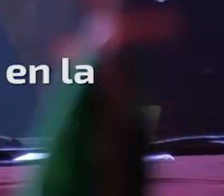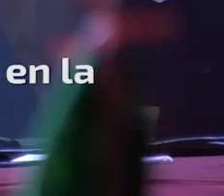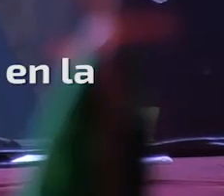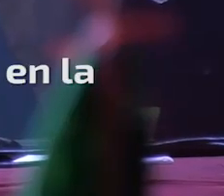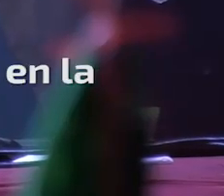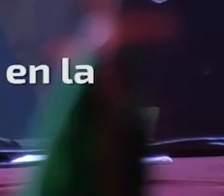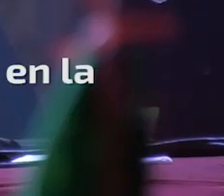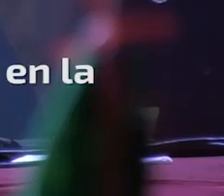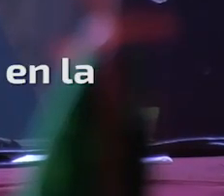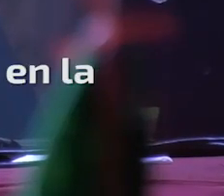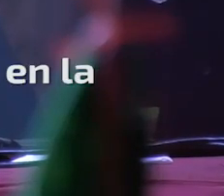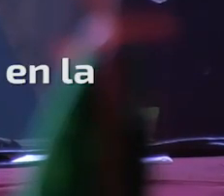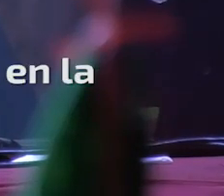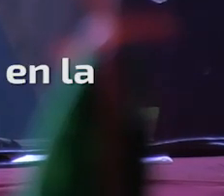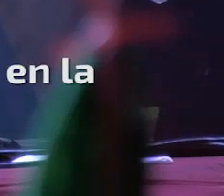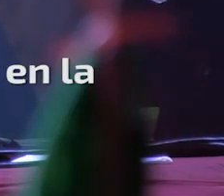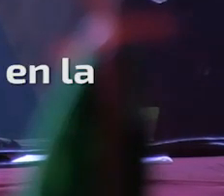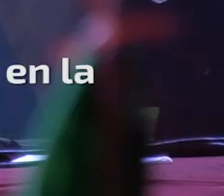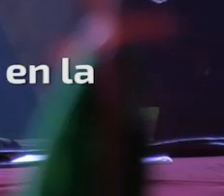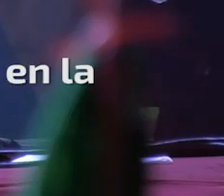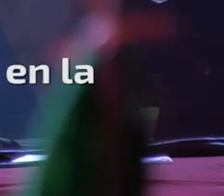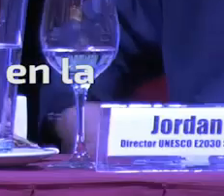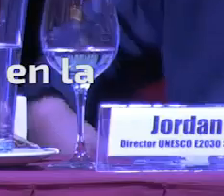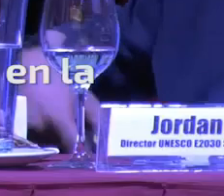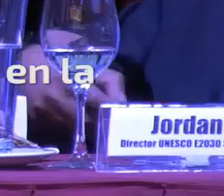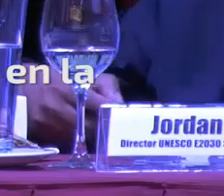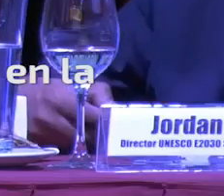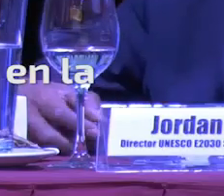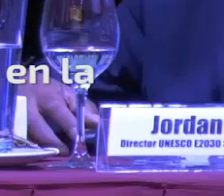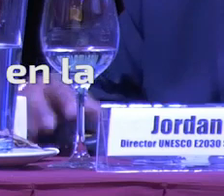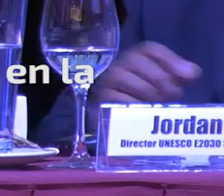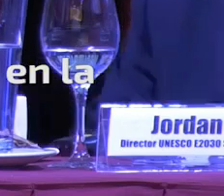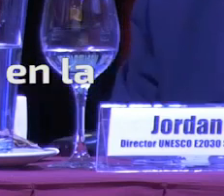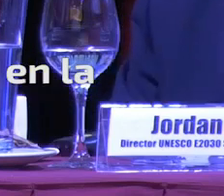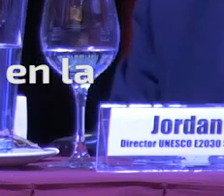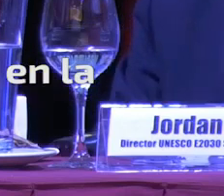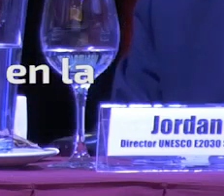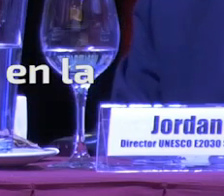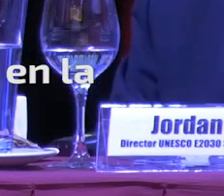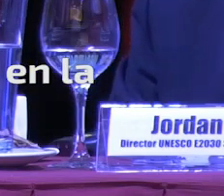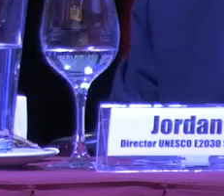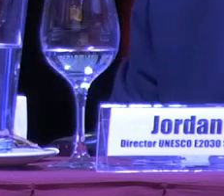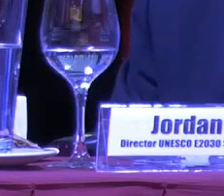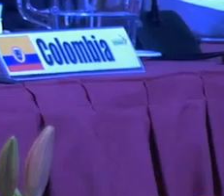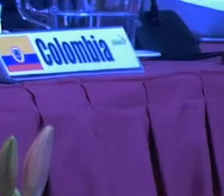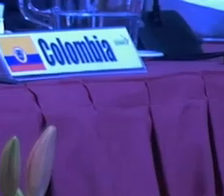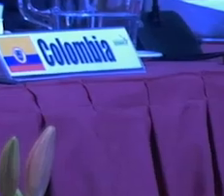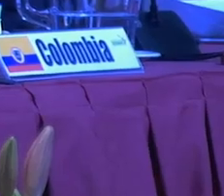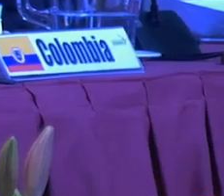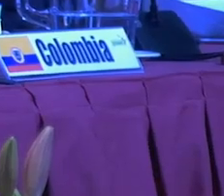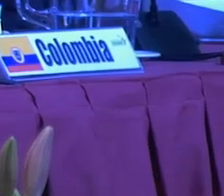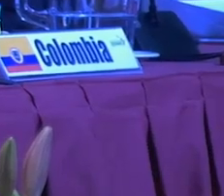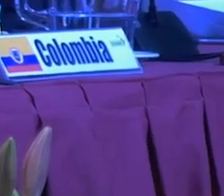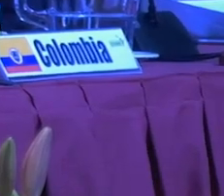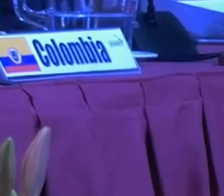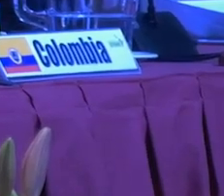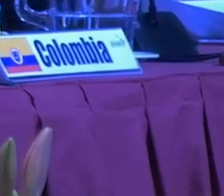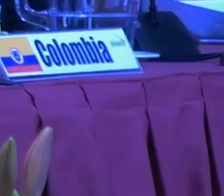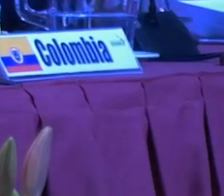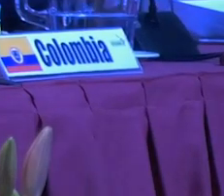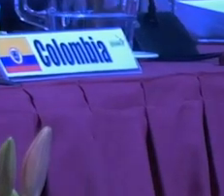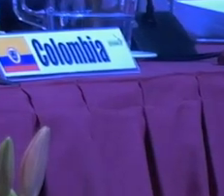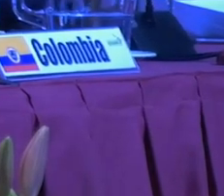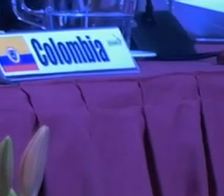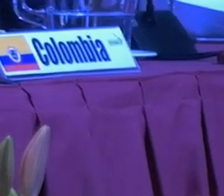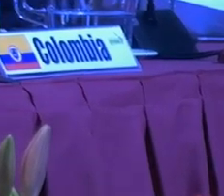some fundamental impediments that prevent us from being able to realize those goals. El gran desafío